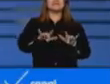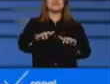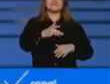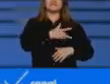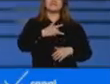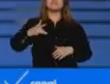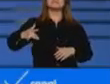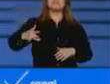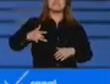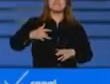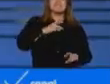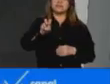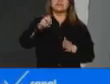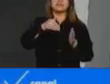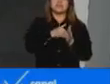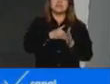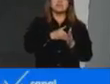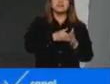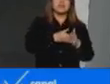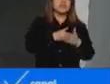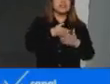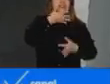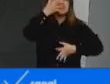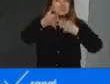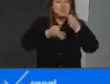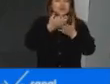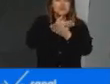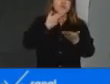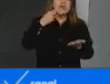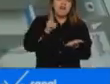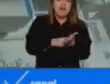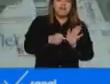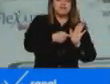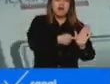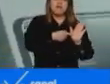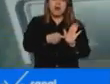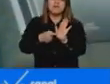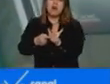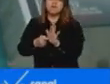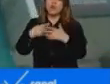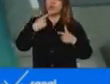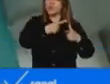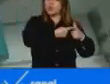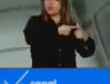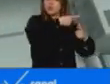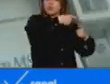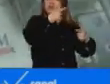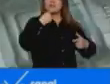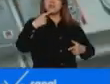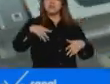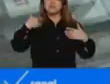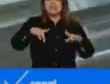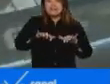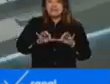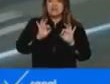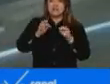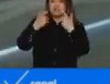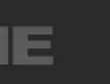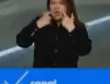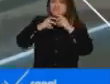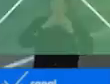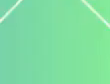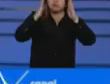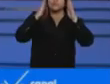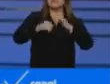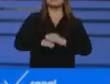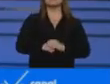Salud ha brindado respuesta oportuna a 149.571 bogotanos que han presentado requerimientos, quejas, solicitudes y